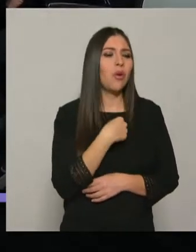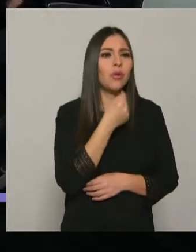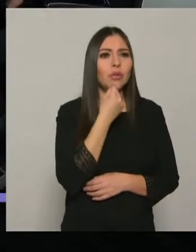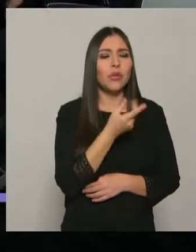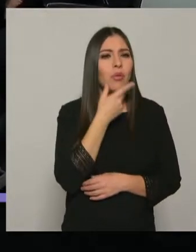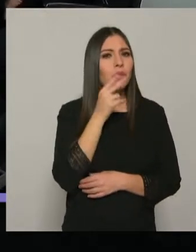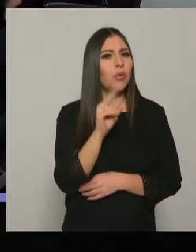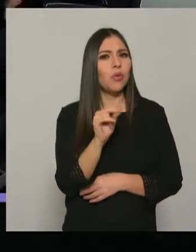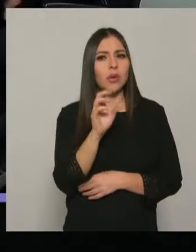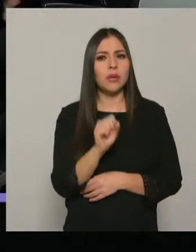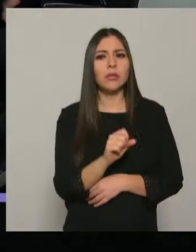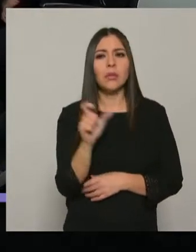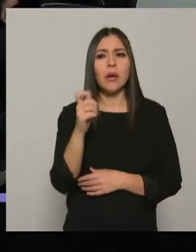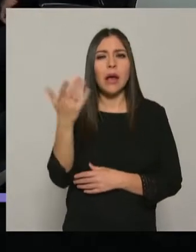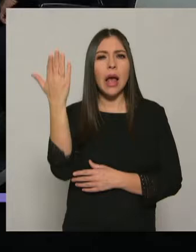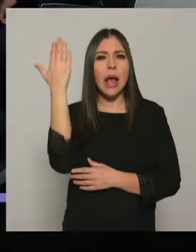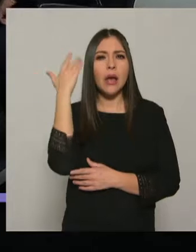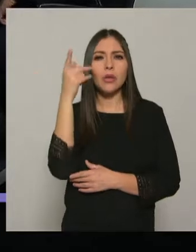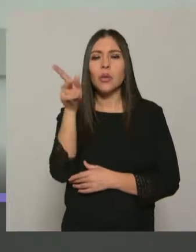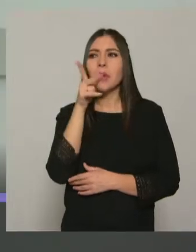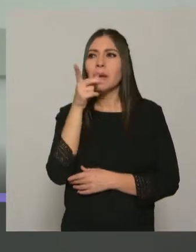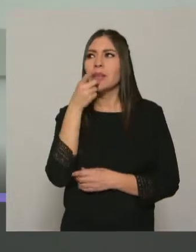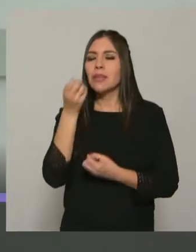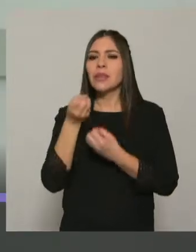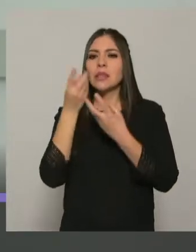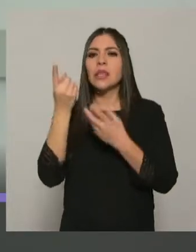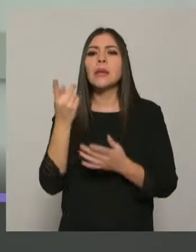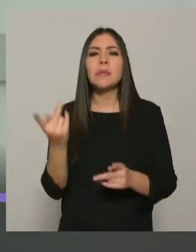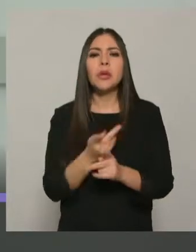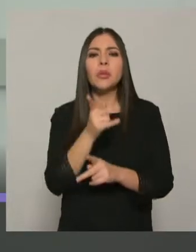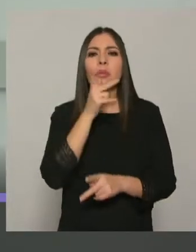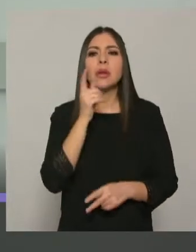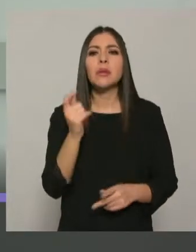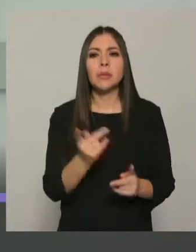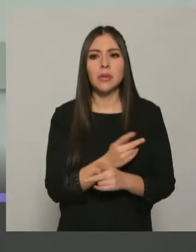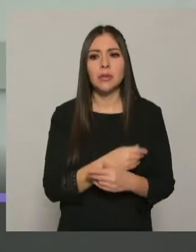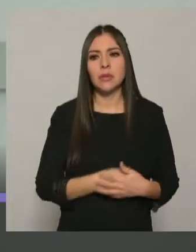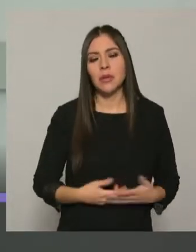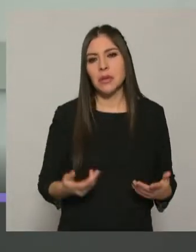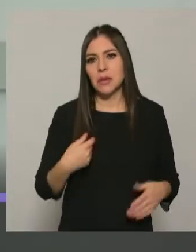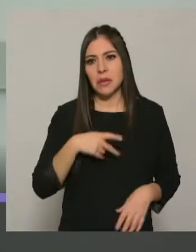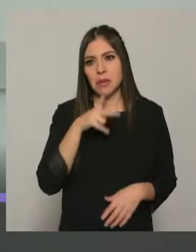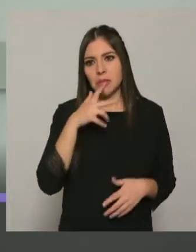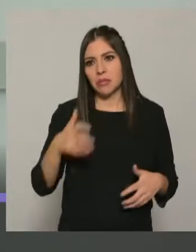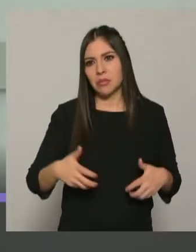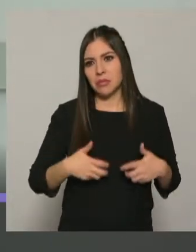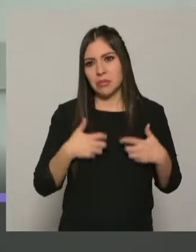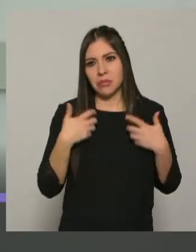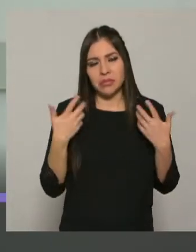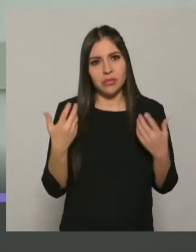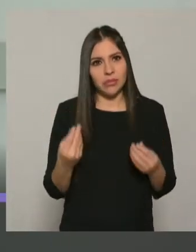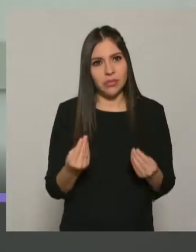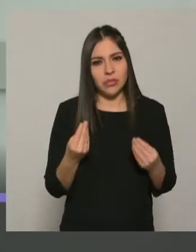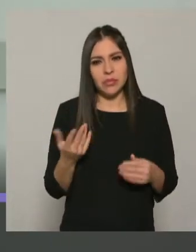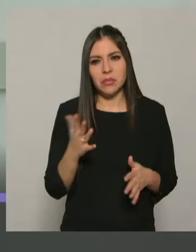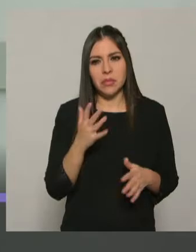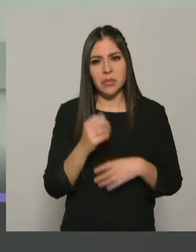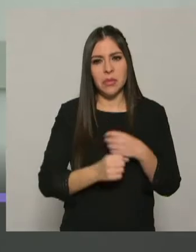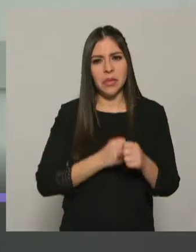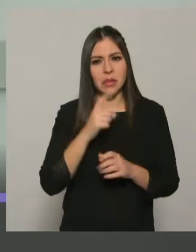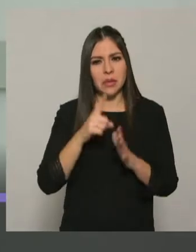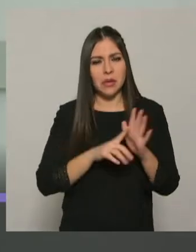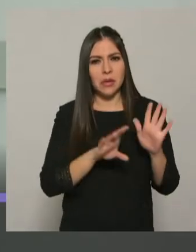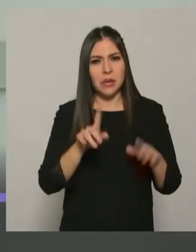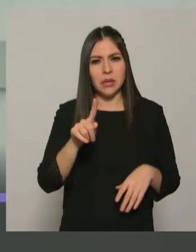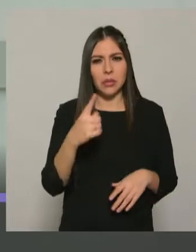de tu padre? Bueno, él se puso muy molesto. Te estoy hablando, eso fue seguramente por el 70 y 71 más o